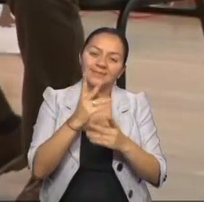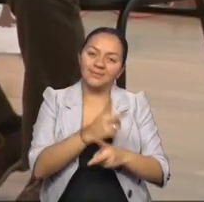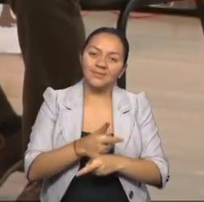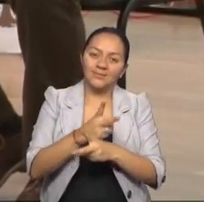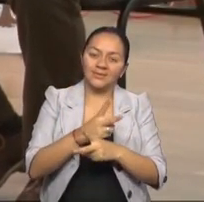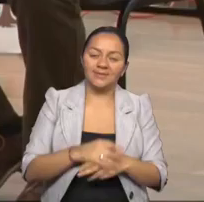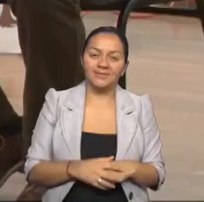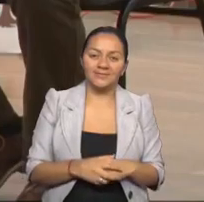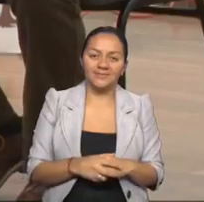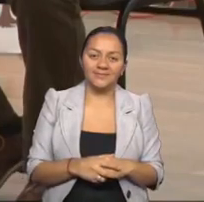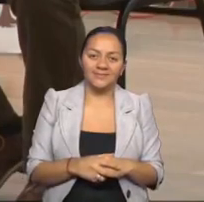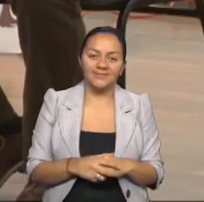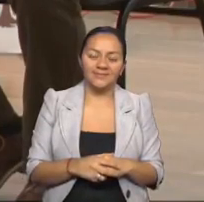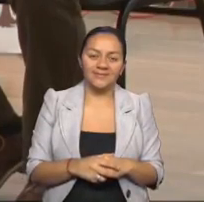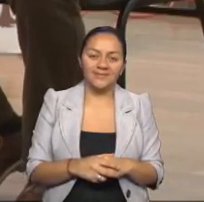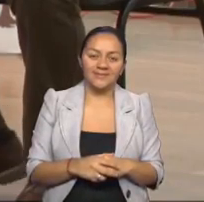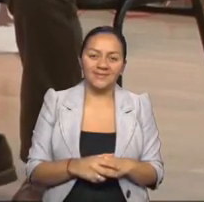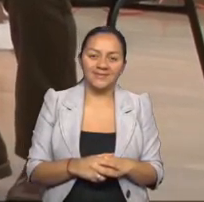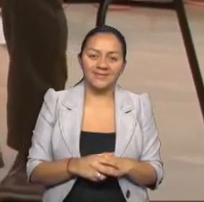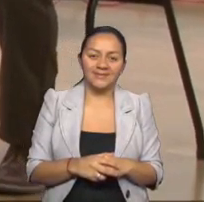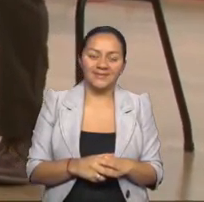muchas gracias muchas gracias